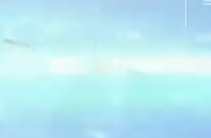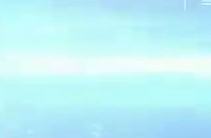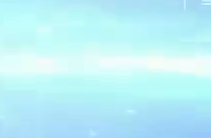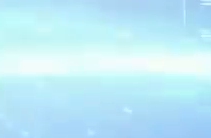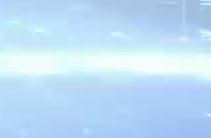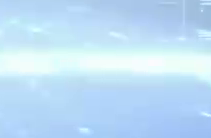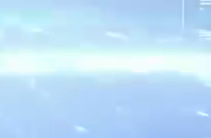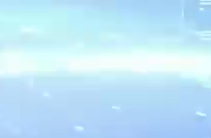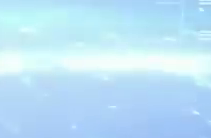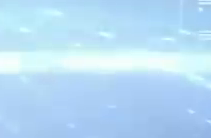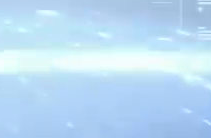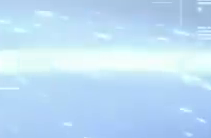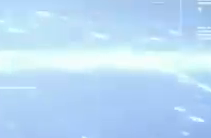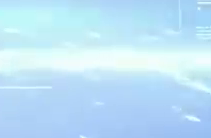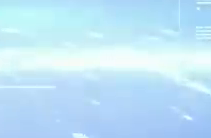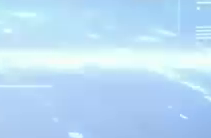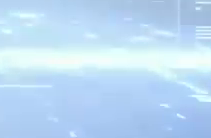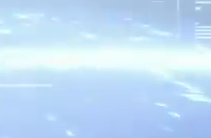información para ustedes.